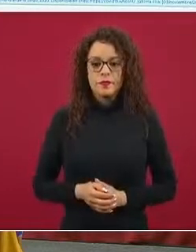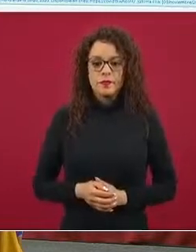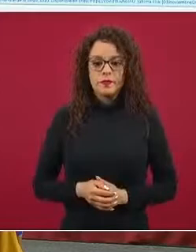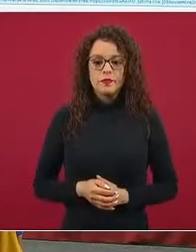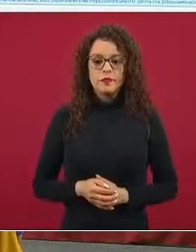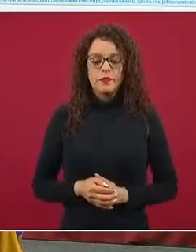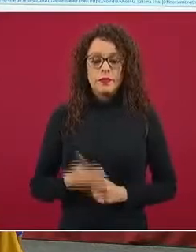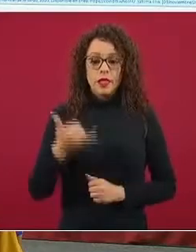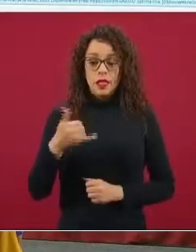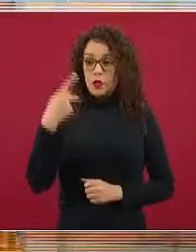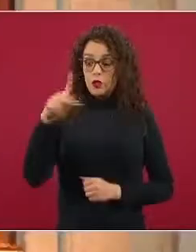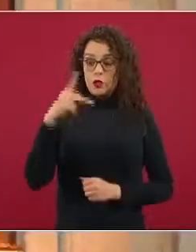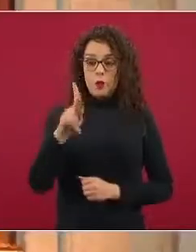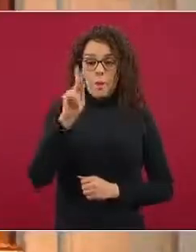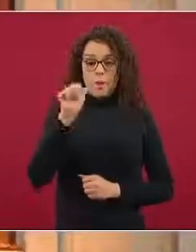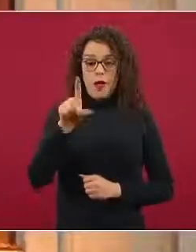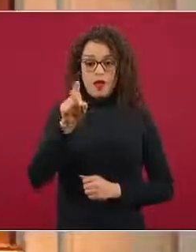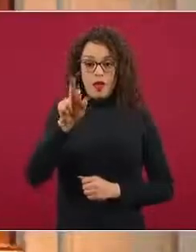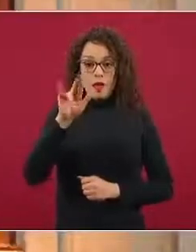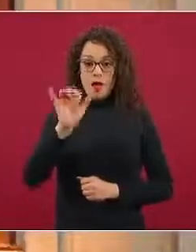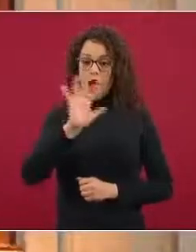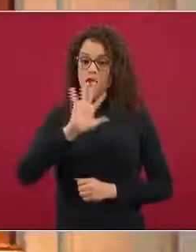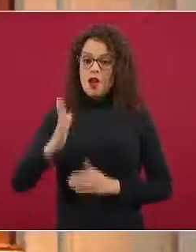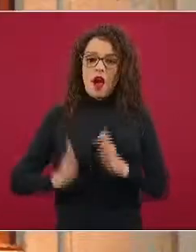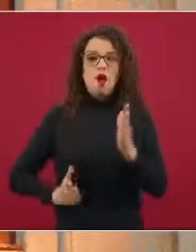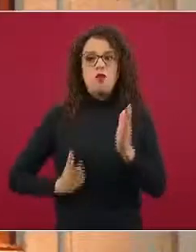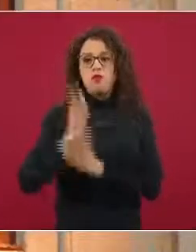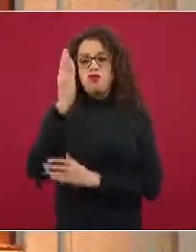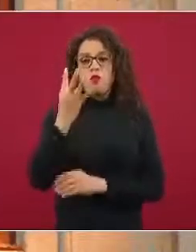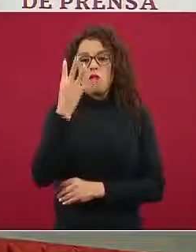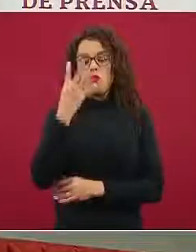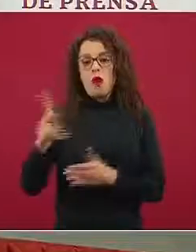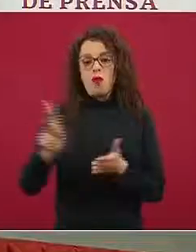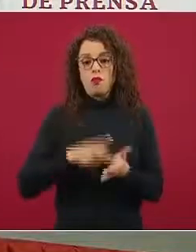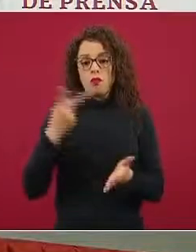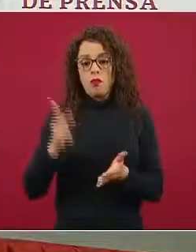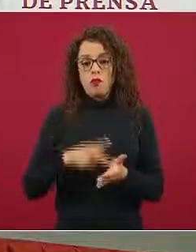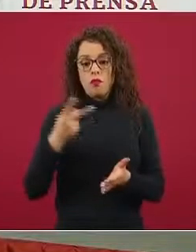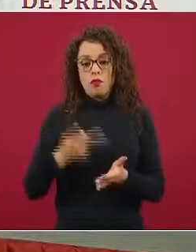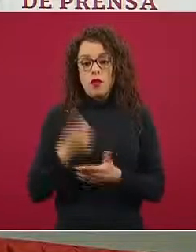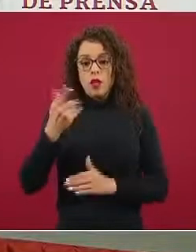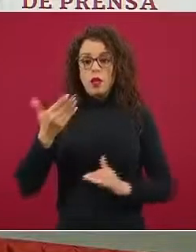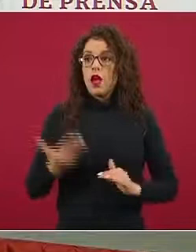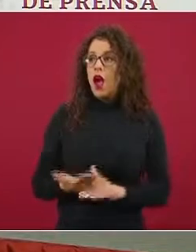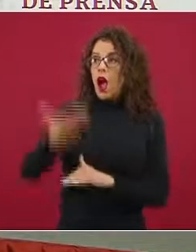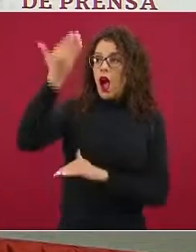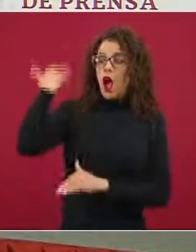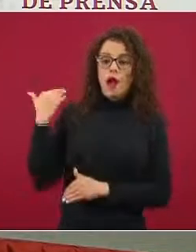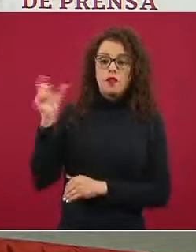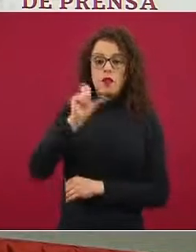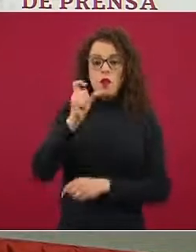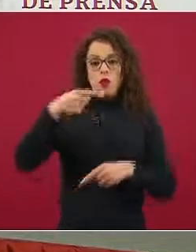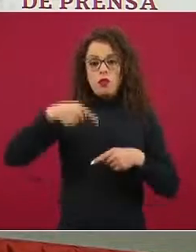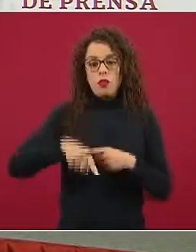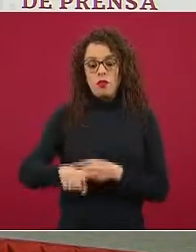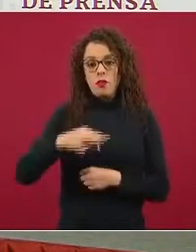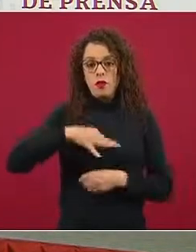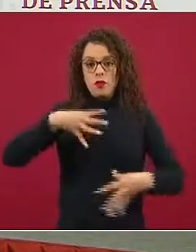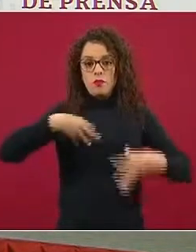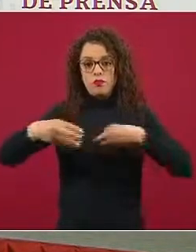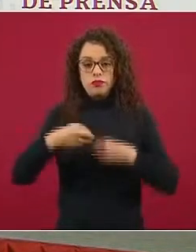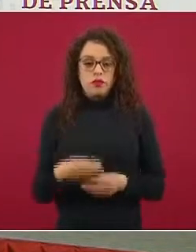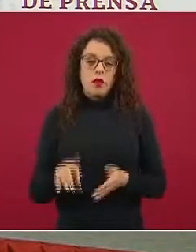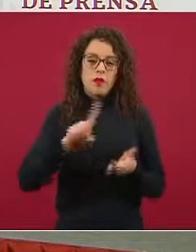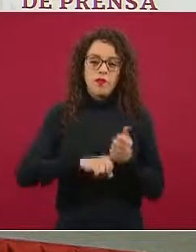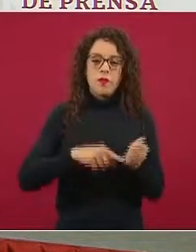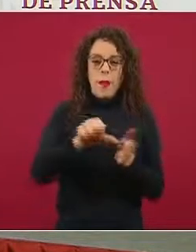su pandemia pues ha superado ya prácticamente 4 veces a lo que vieron al principio de la pandemia, es decir, entre los meses de